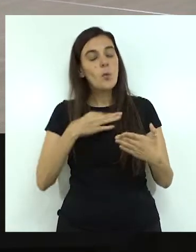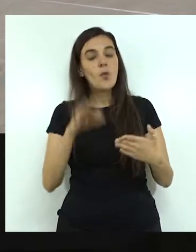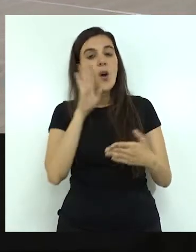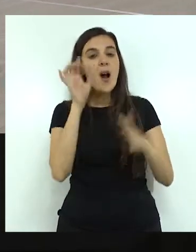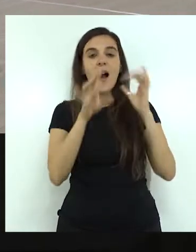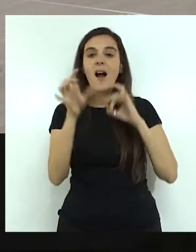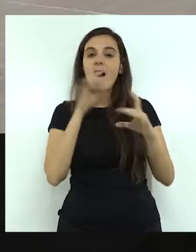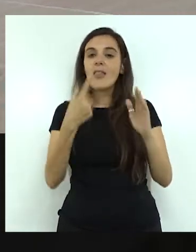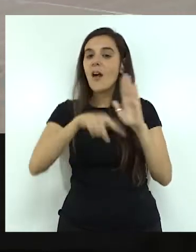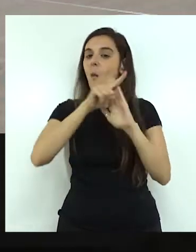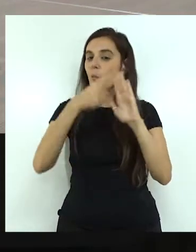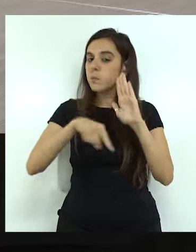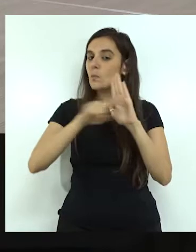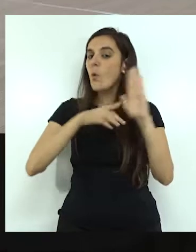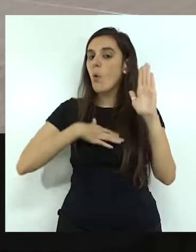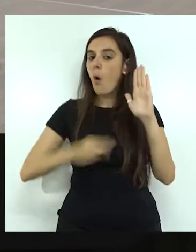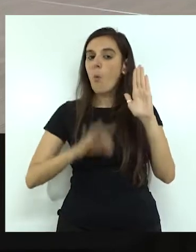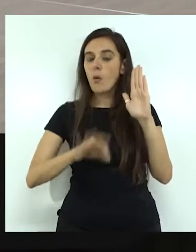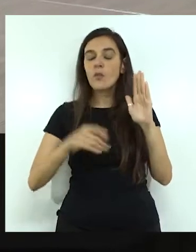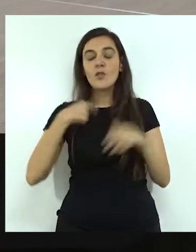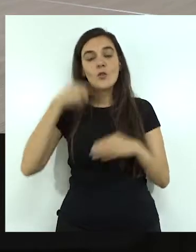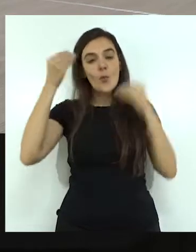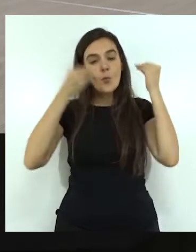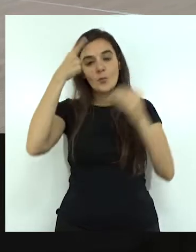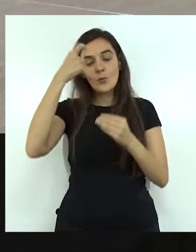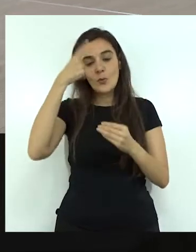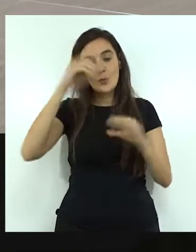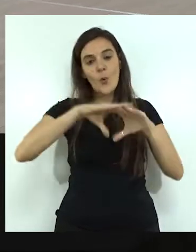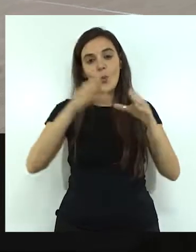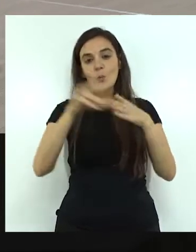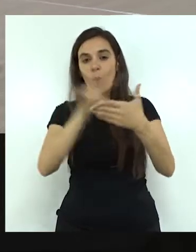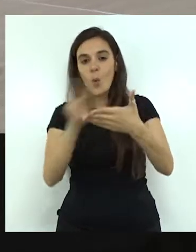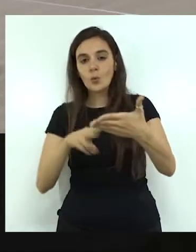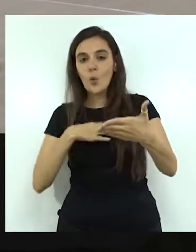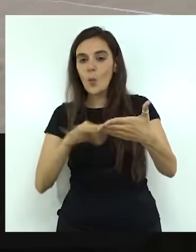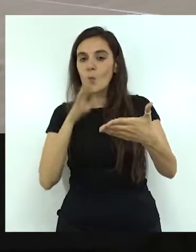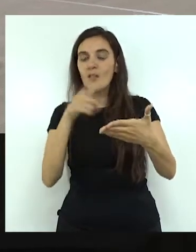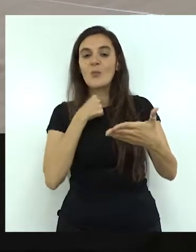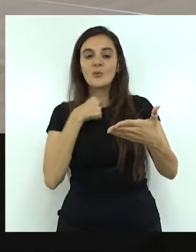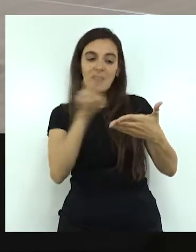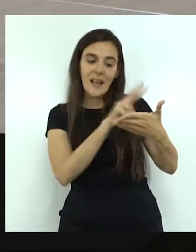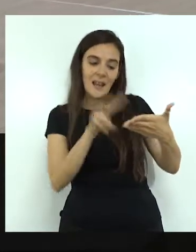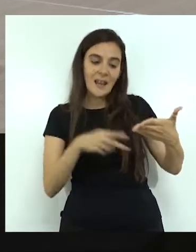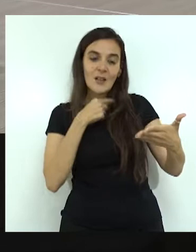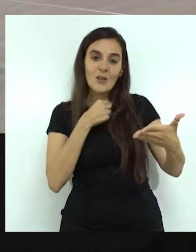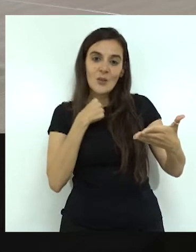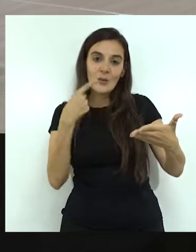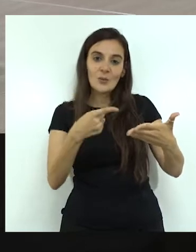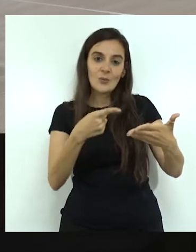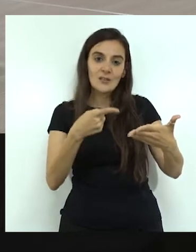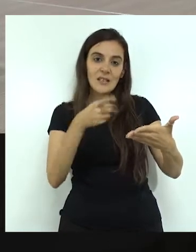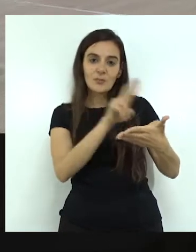apuntarse así que yo creo que han empezado con los grupos de lectura porque saben que nos gusta leer y que y que lo vamos a más o menos